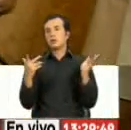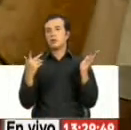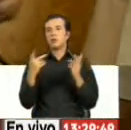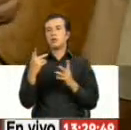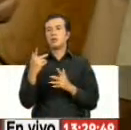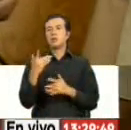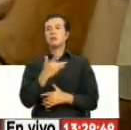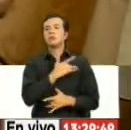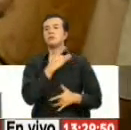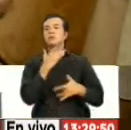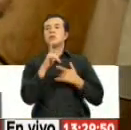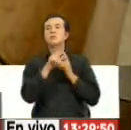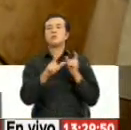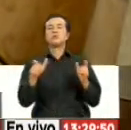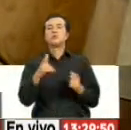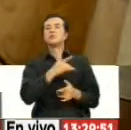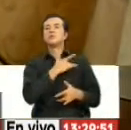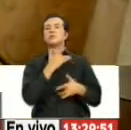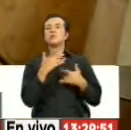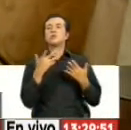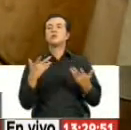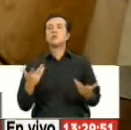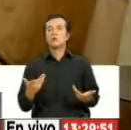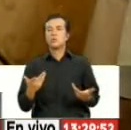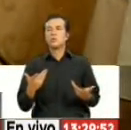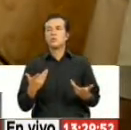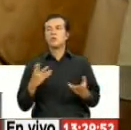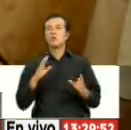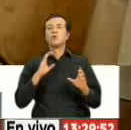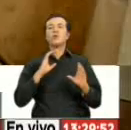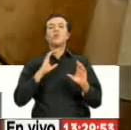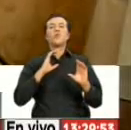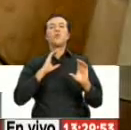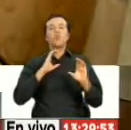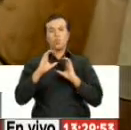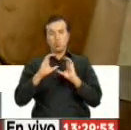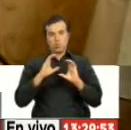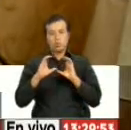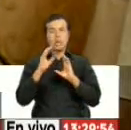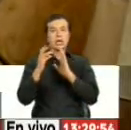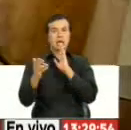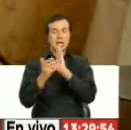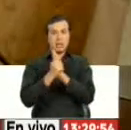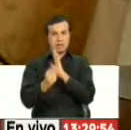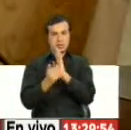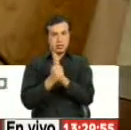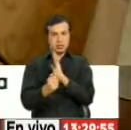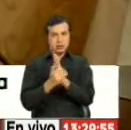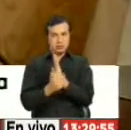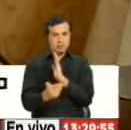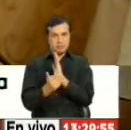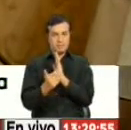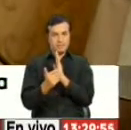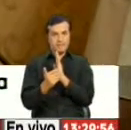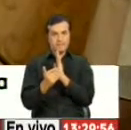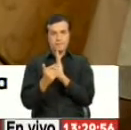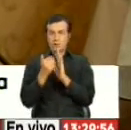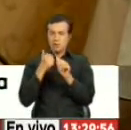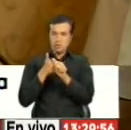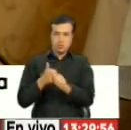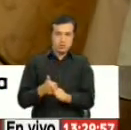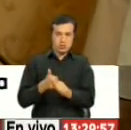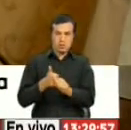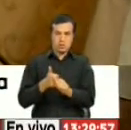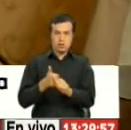concientizó normalmente comunicar casita hacer seguimiento